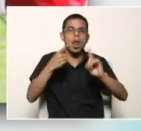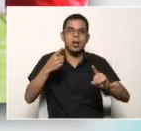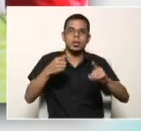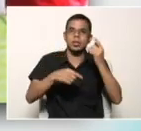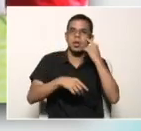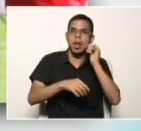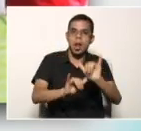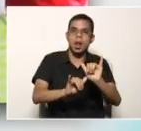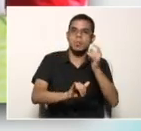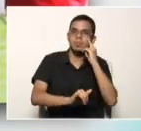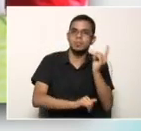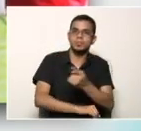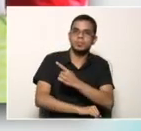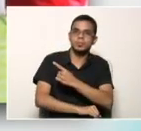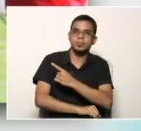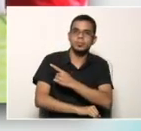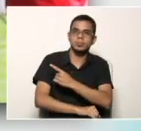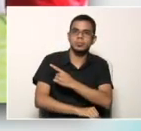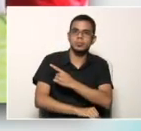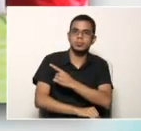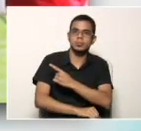poder, ella consta de